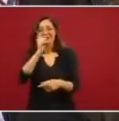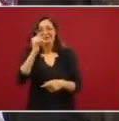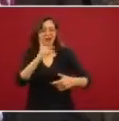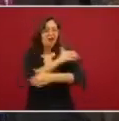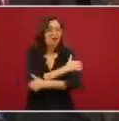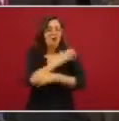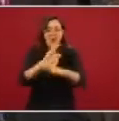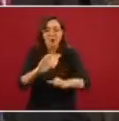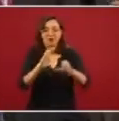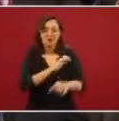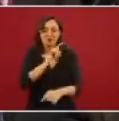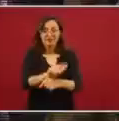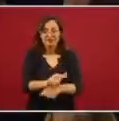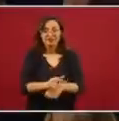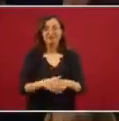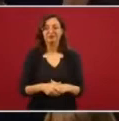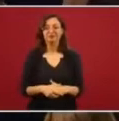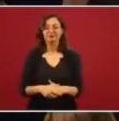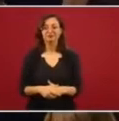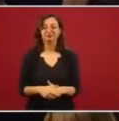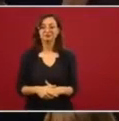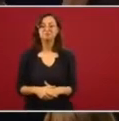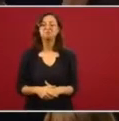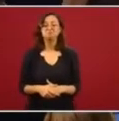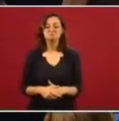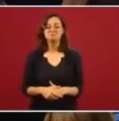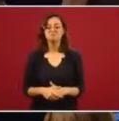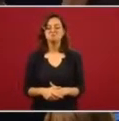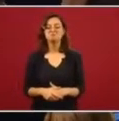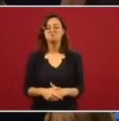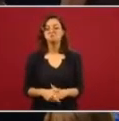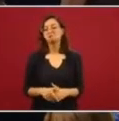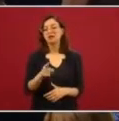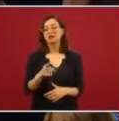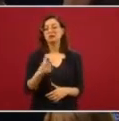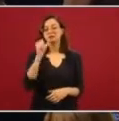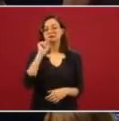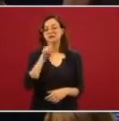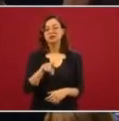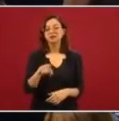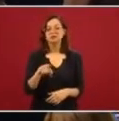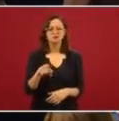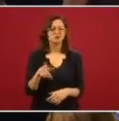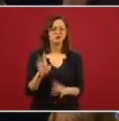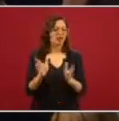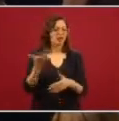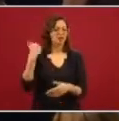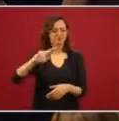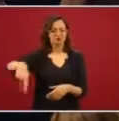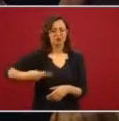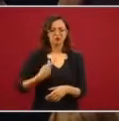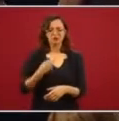especial la pregunta es útil ya me la habían hecho en una de las conferencias de la tarde o creo que aquí en la mañana